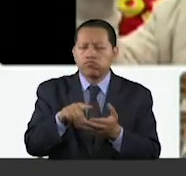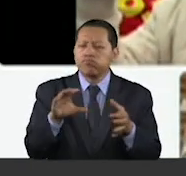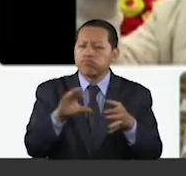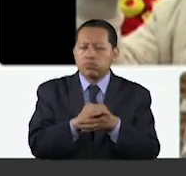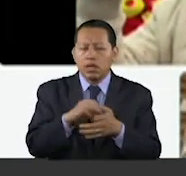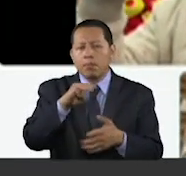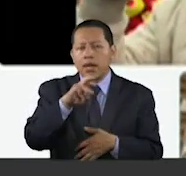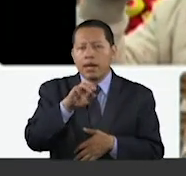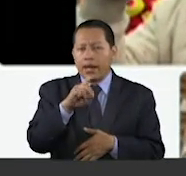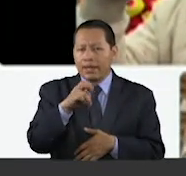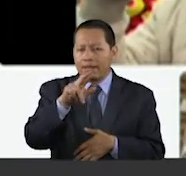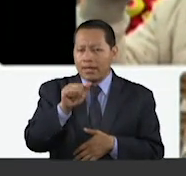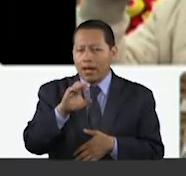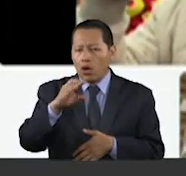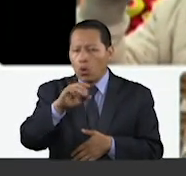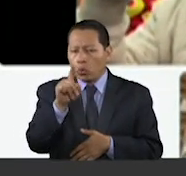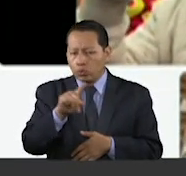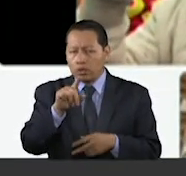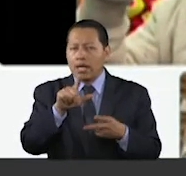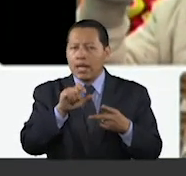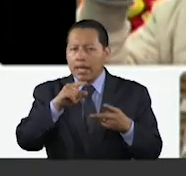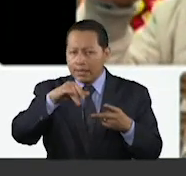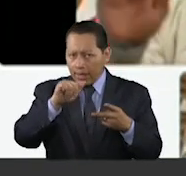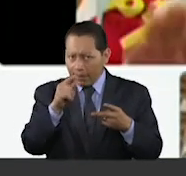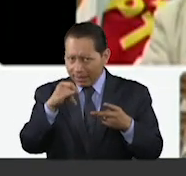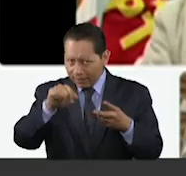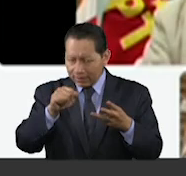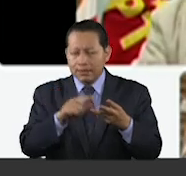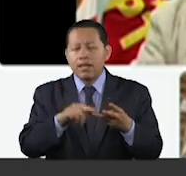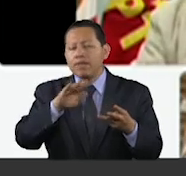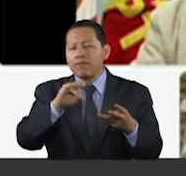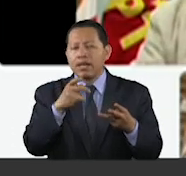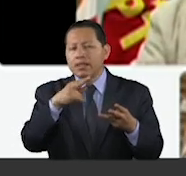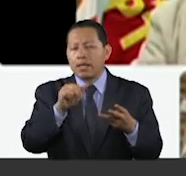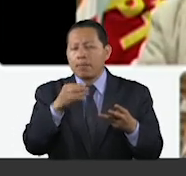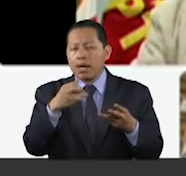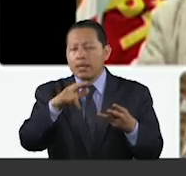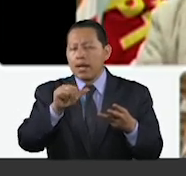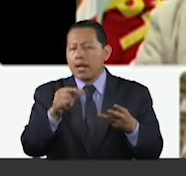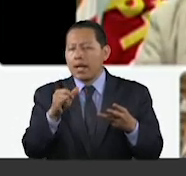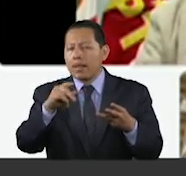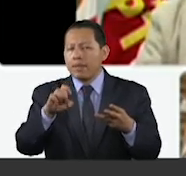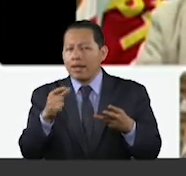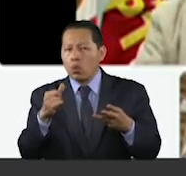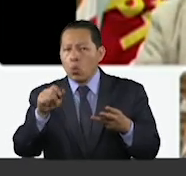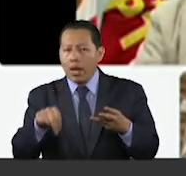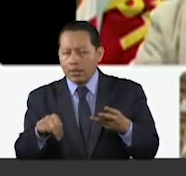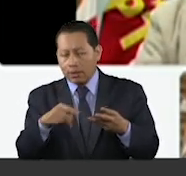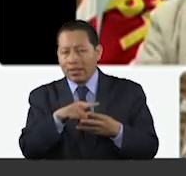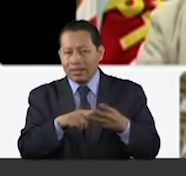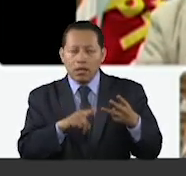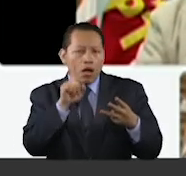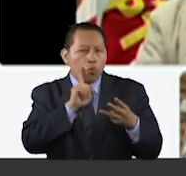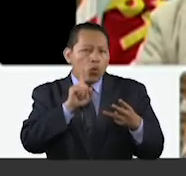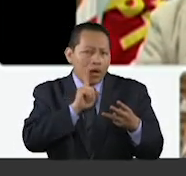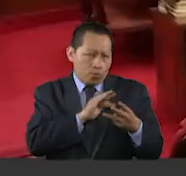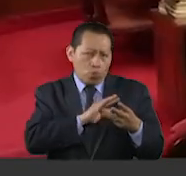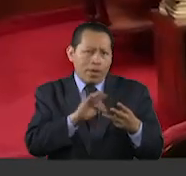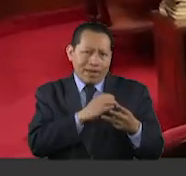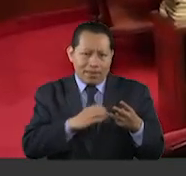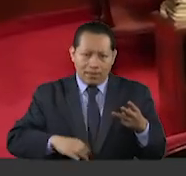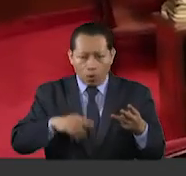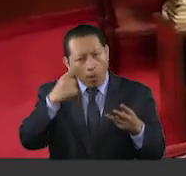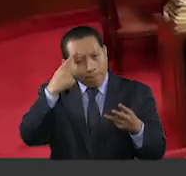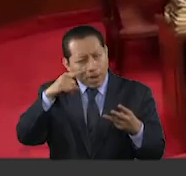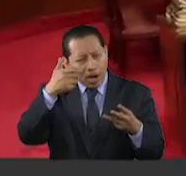irén dira Cruz Villegas lenia batres guadarrama y Berta María alcalde Luján como candidatas a ocupar el cargo de ministra de la suprema